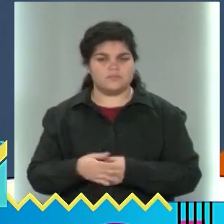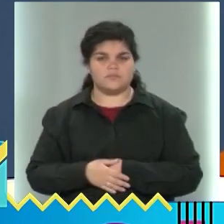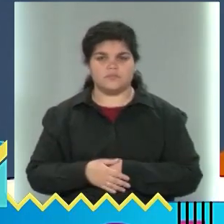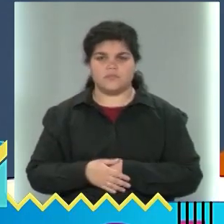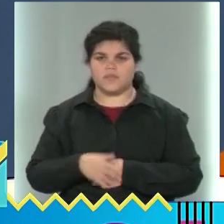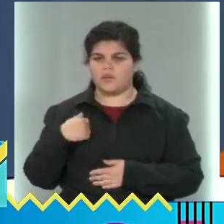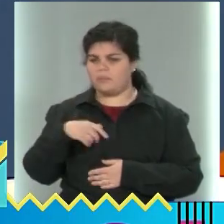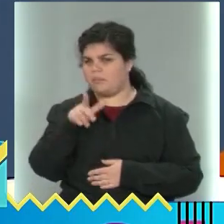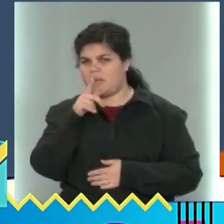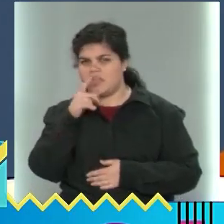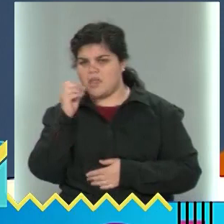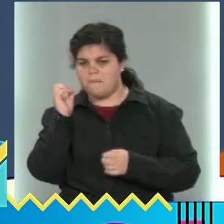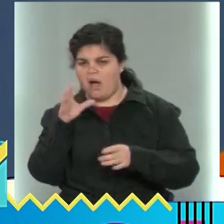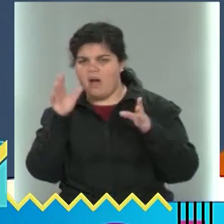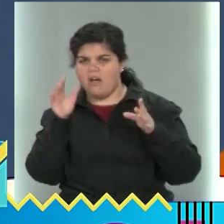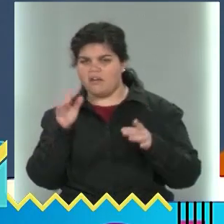magnífica de dar